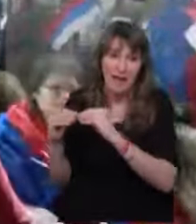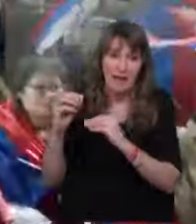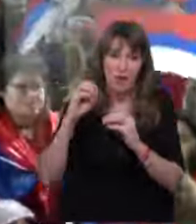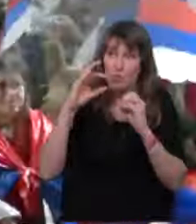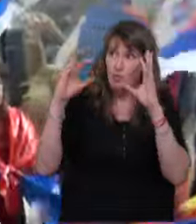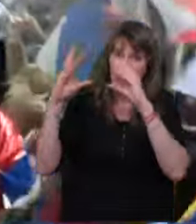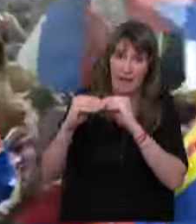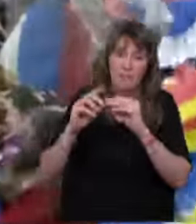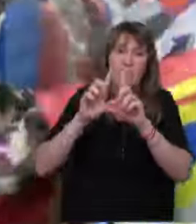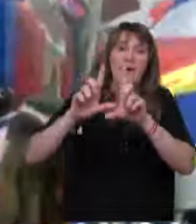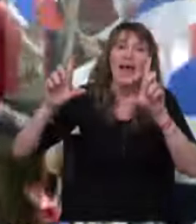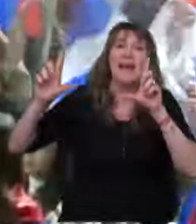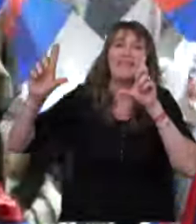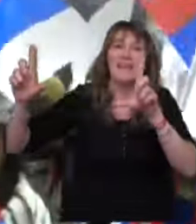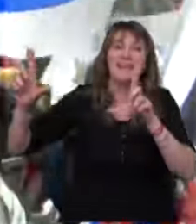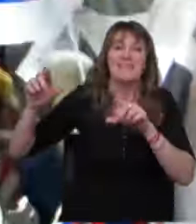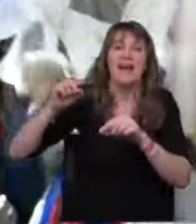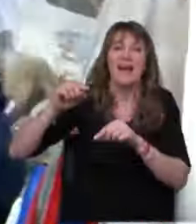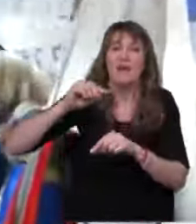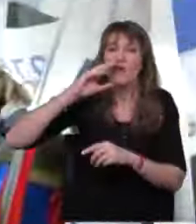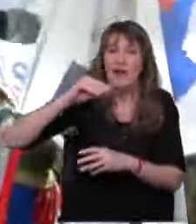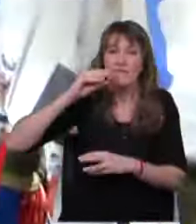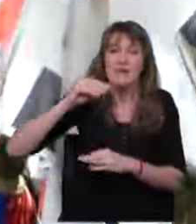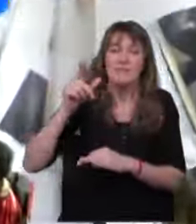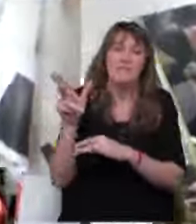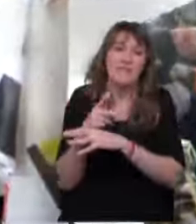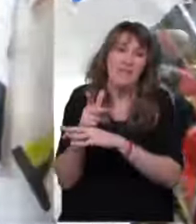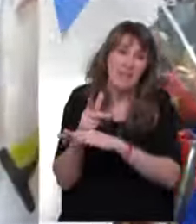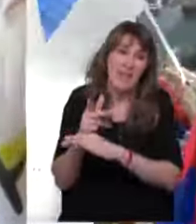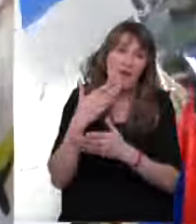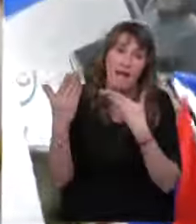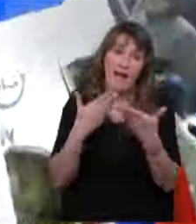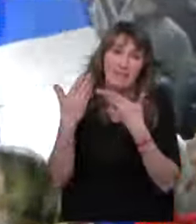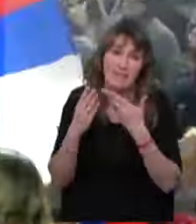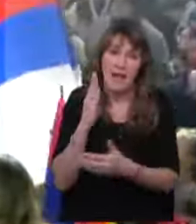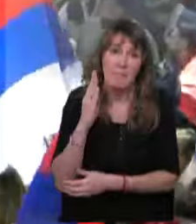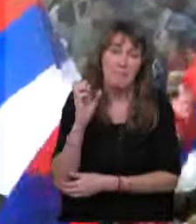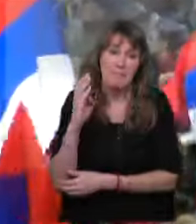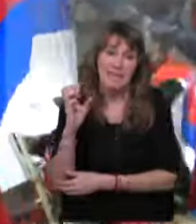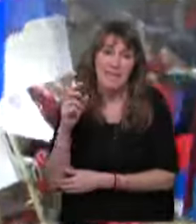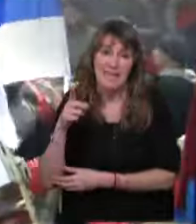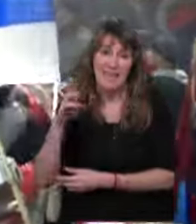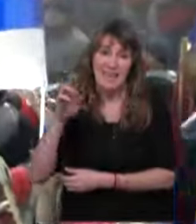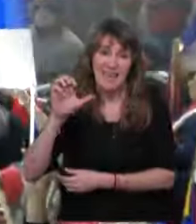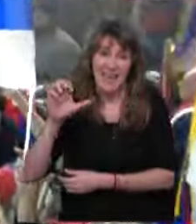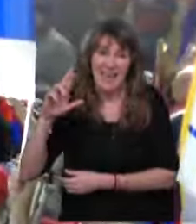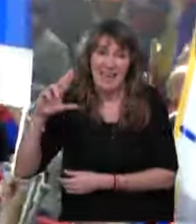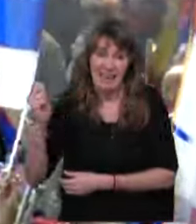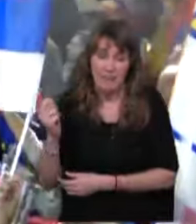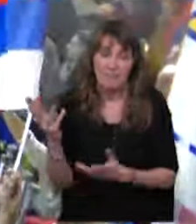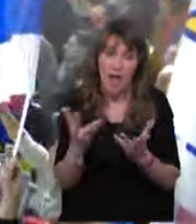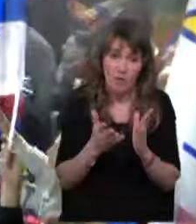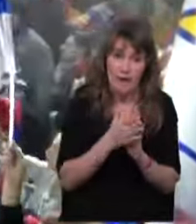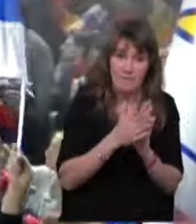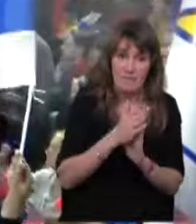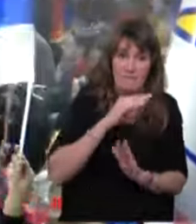compartía en pantallas gigantes lo que es la palabra de este video de Pepe Guerra y las imágenes de la canción. Ahora ya se va a venir la parte oratoria,